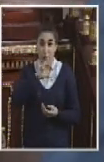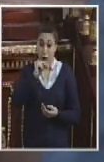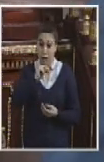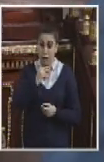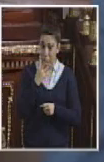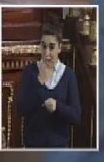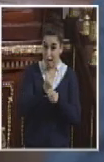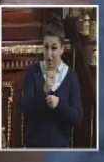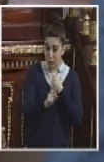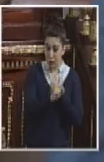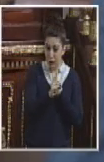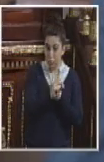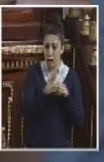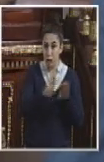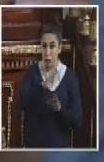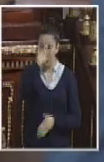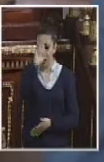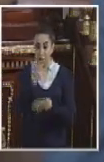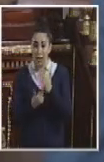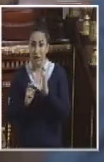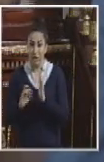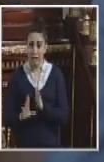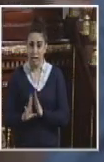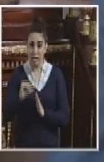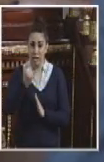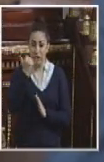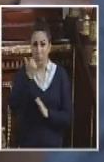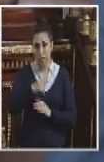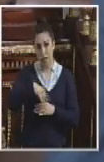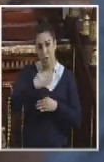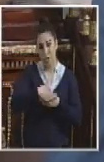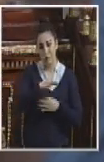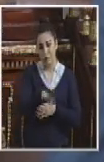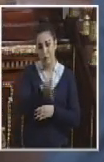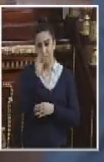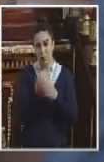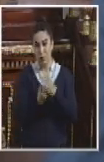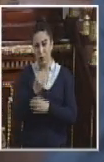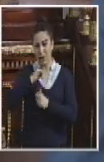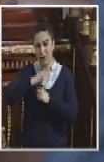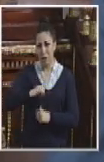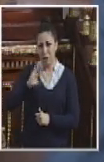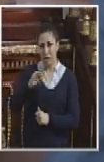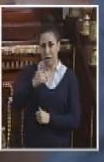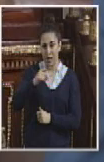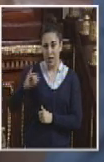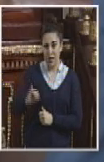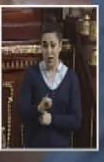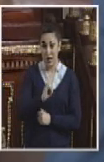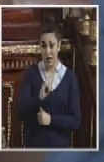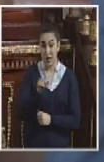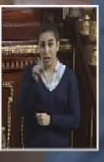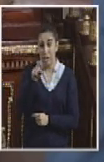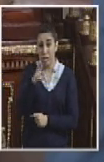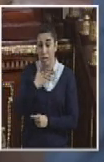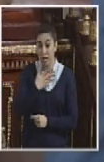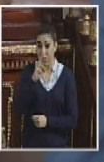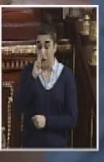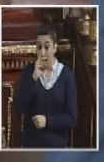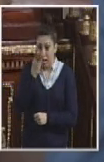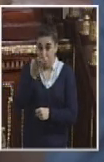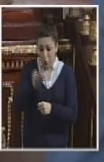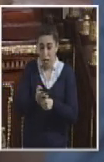la constitucionalidad del nombramiento del fiscal que tendrá a su cargo, entre otras